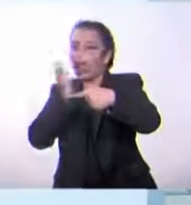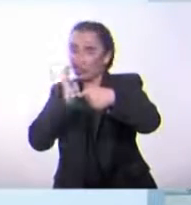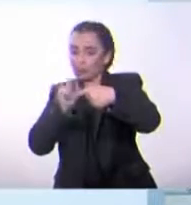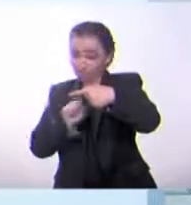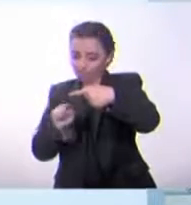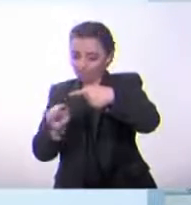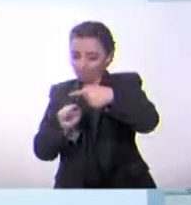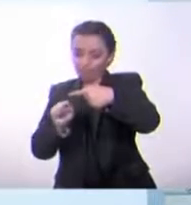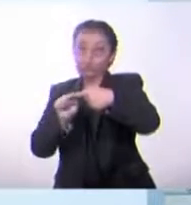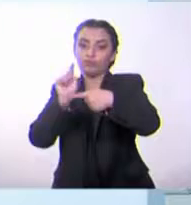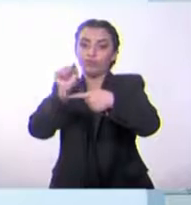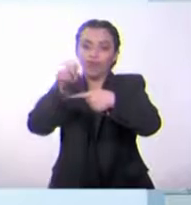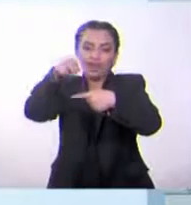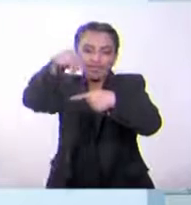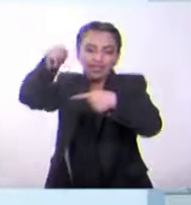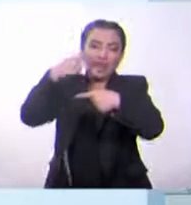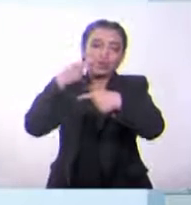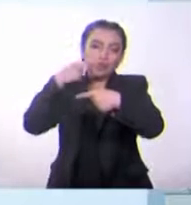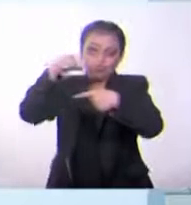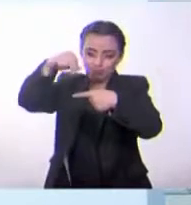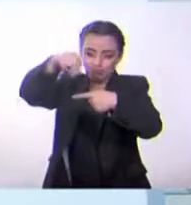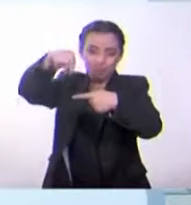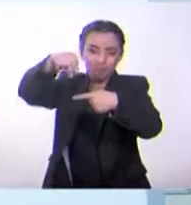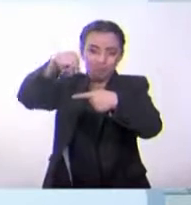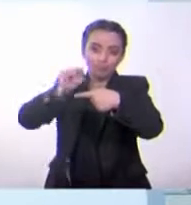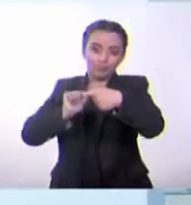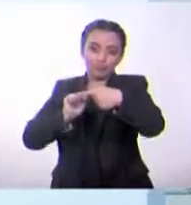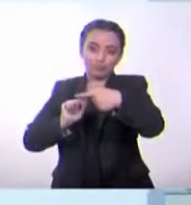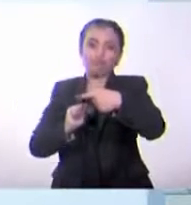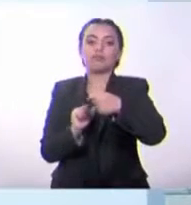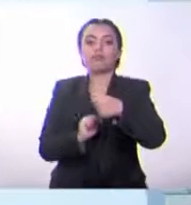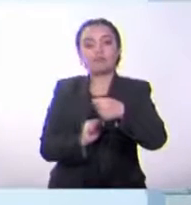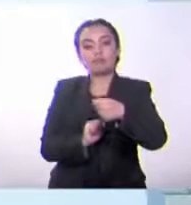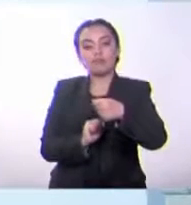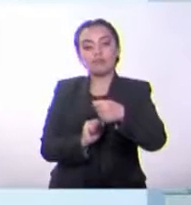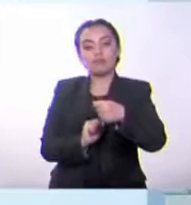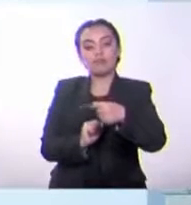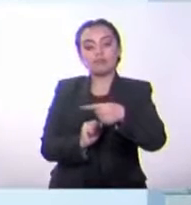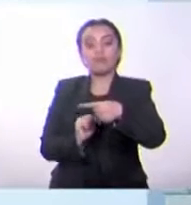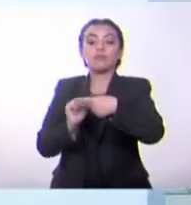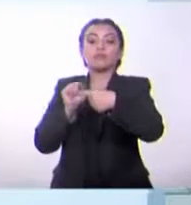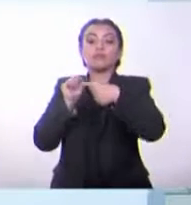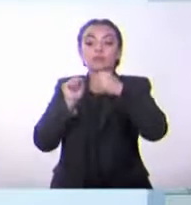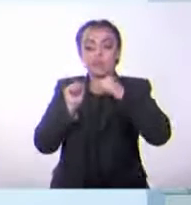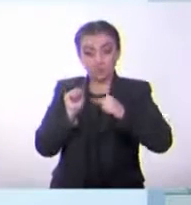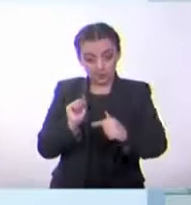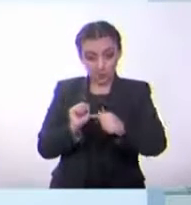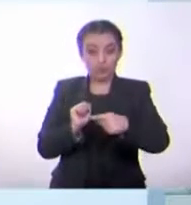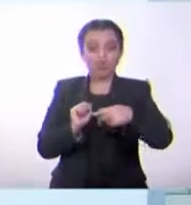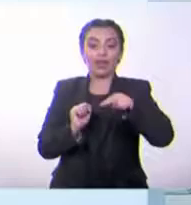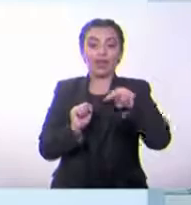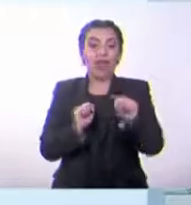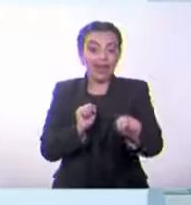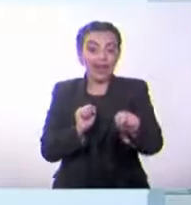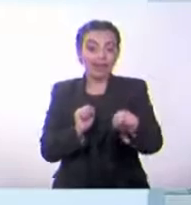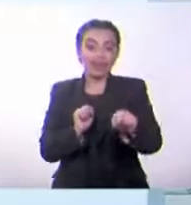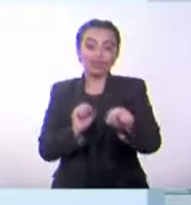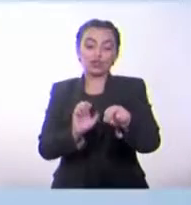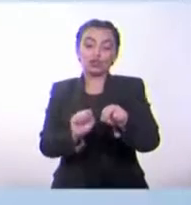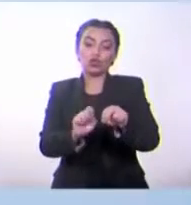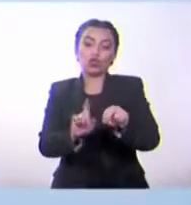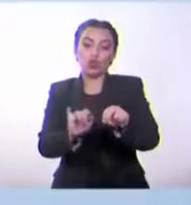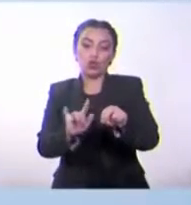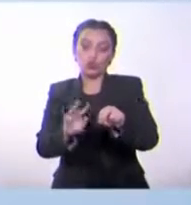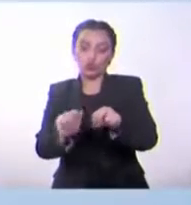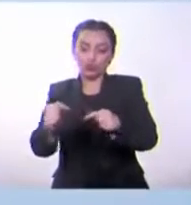Recuerden que esto es igual a los gramos de soluto entre la masa molar del soluto. ¿Quién es